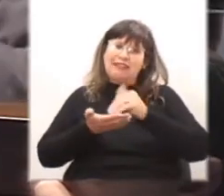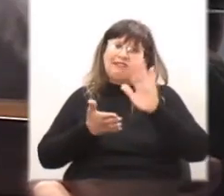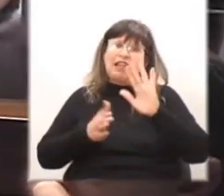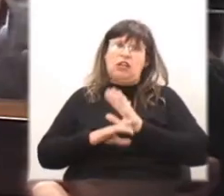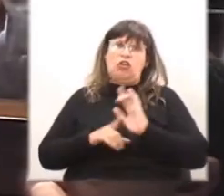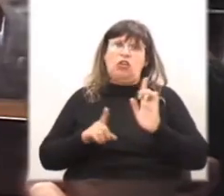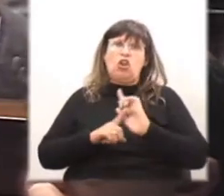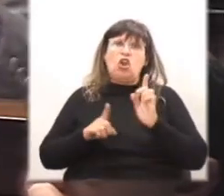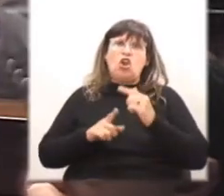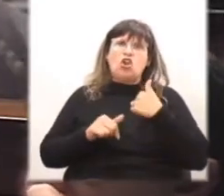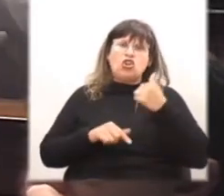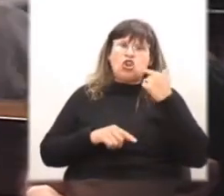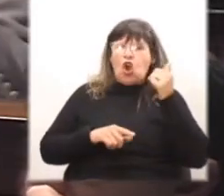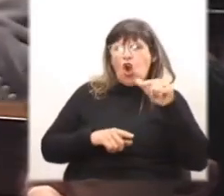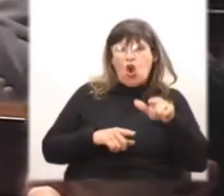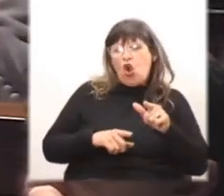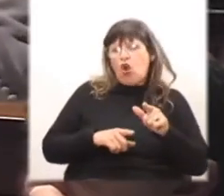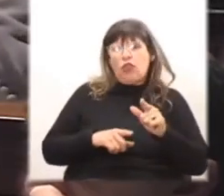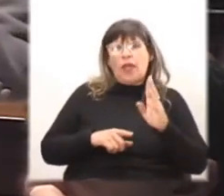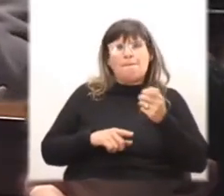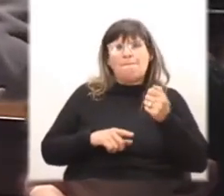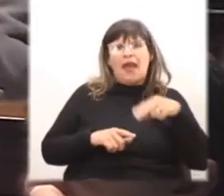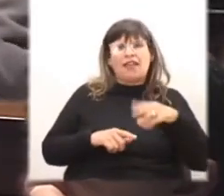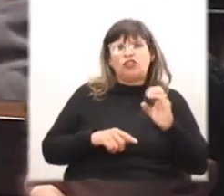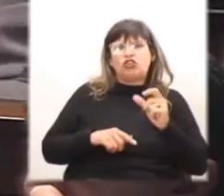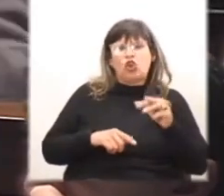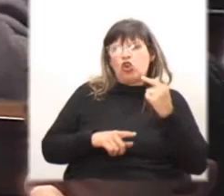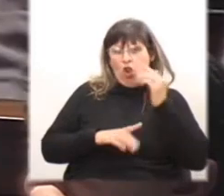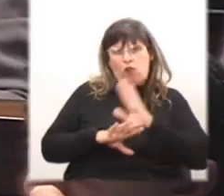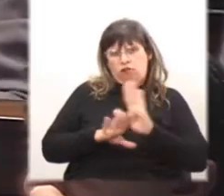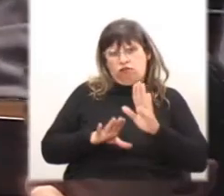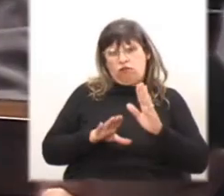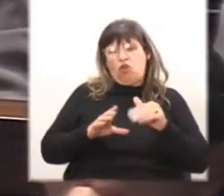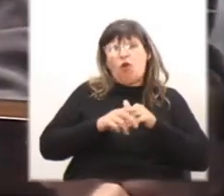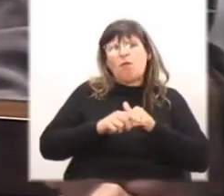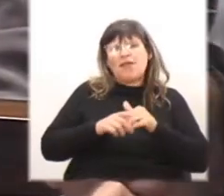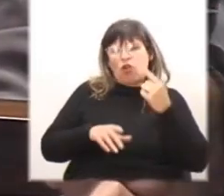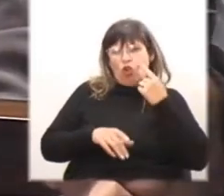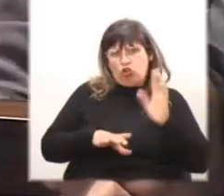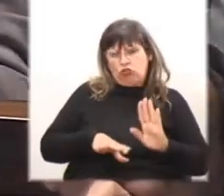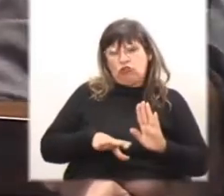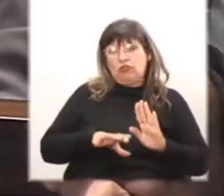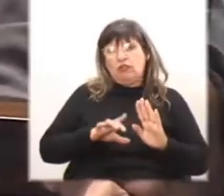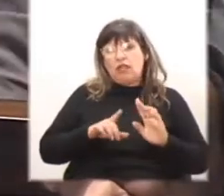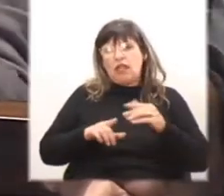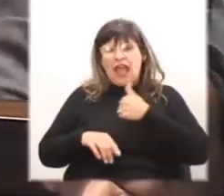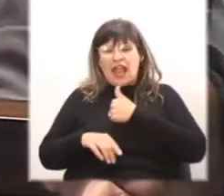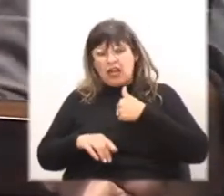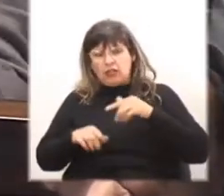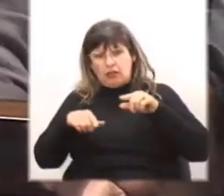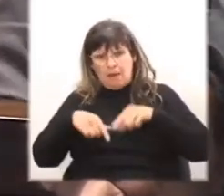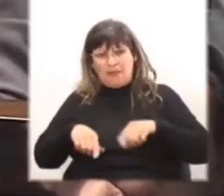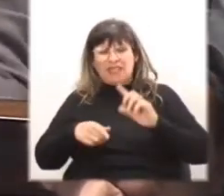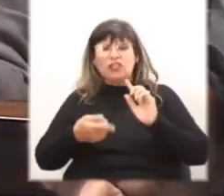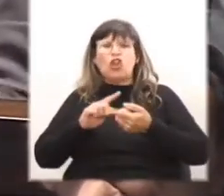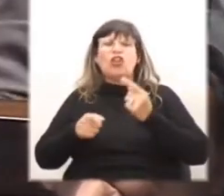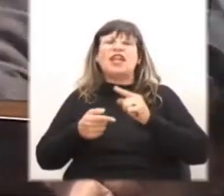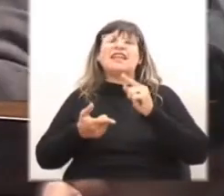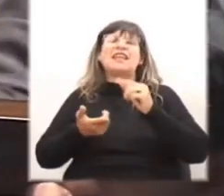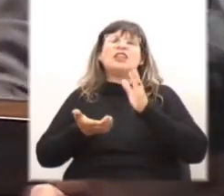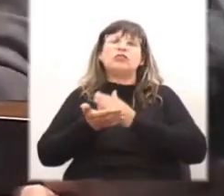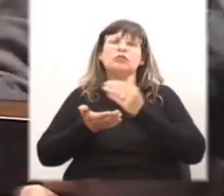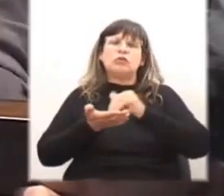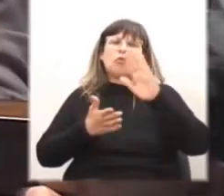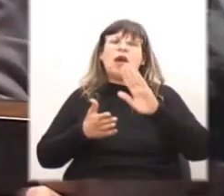en el rol de Pancho Bustillo, como muchos de sus amigos lo conocen, en el rol de ministro de Relaciones Exteriores de la